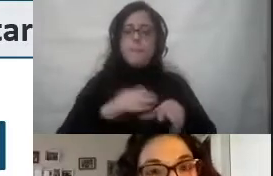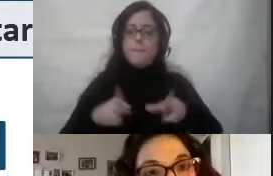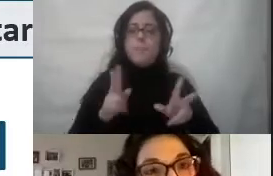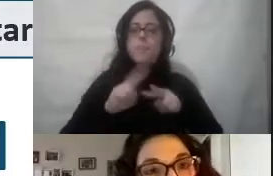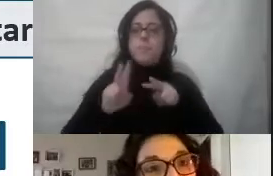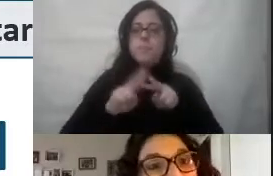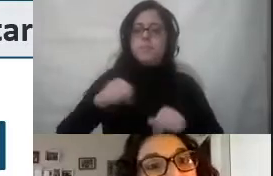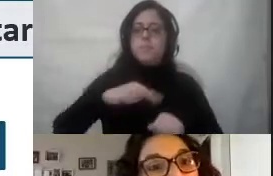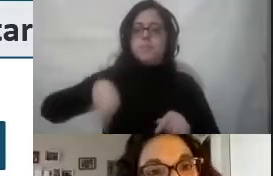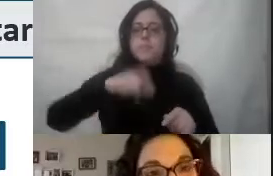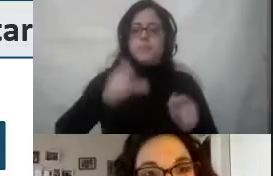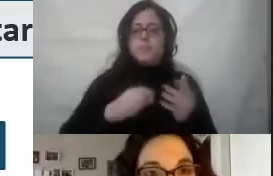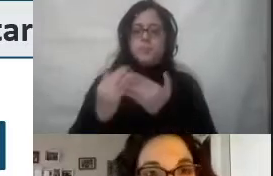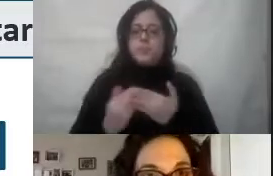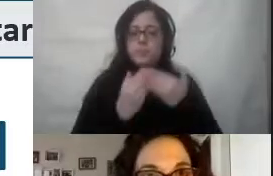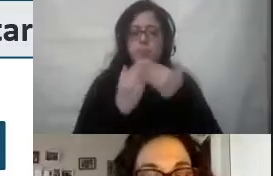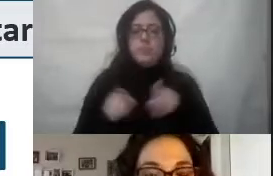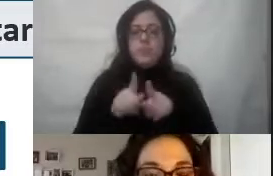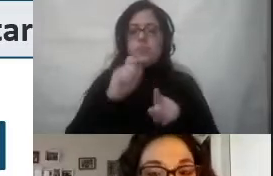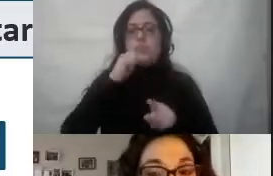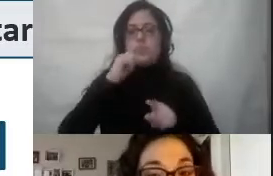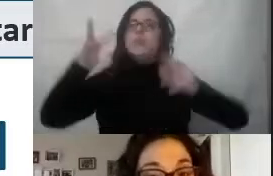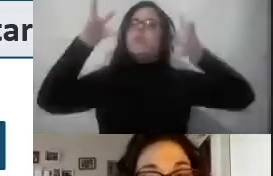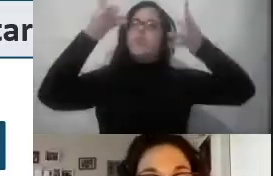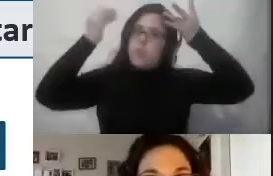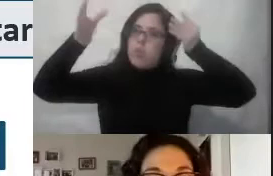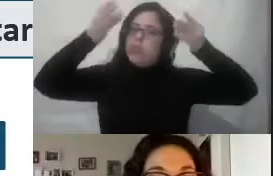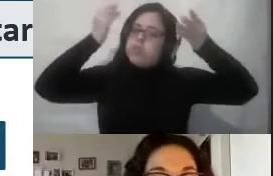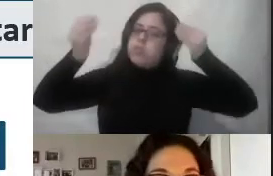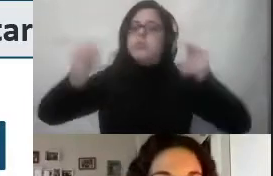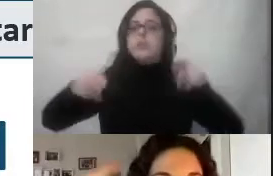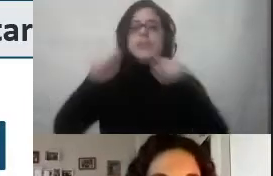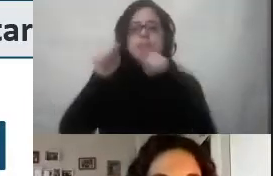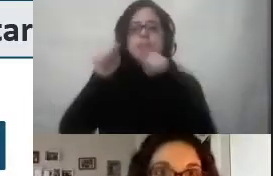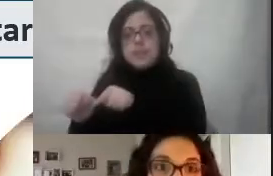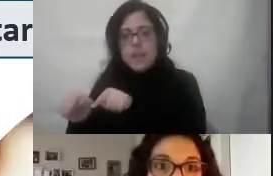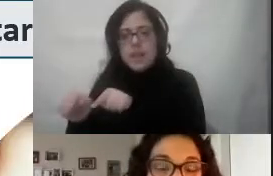nuestro estudiante transite hacia ese aprendizaje. Desde ahí entonces,